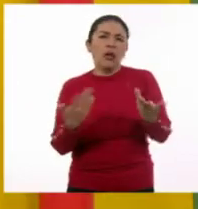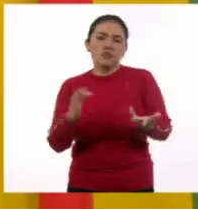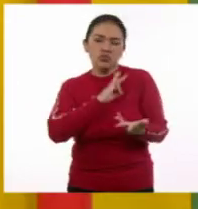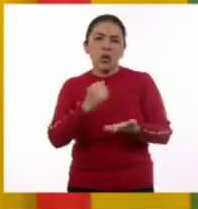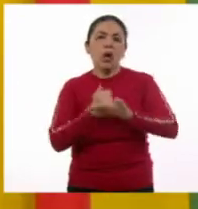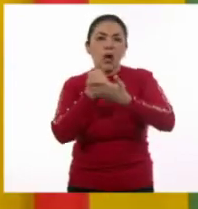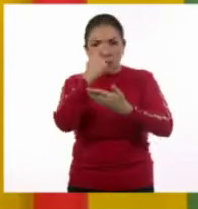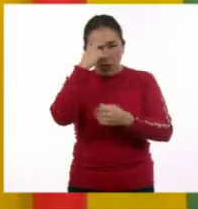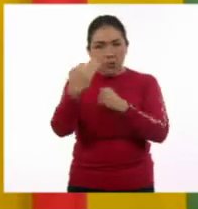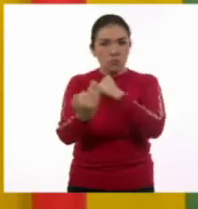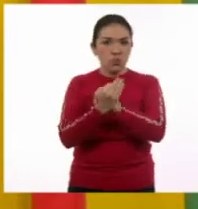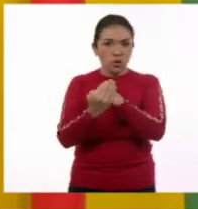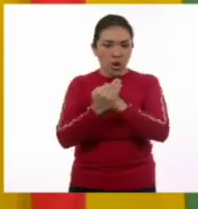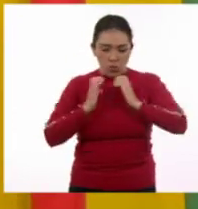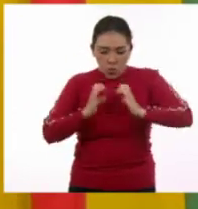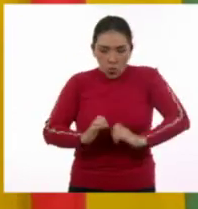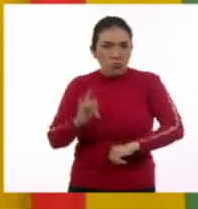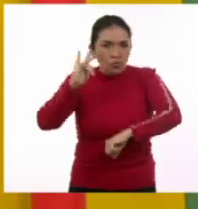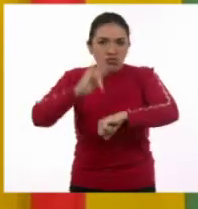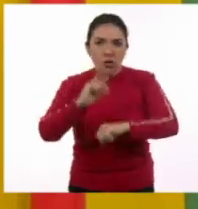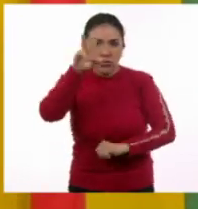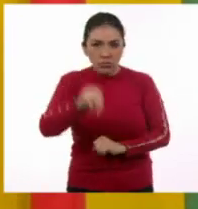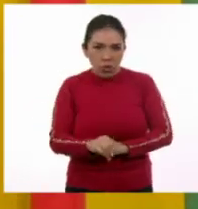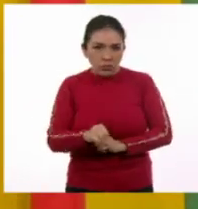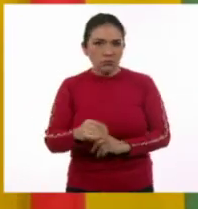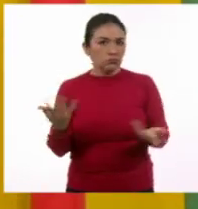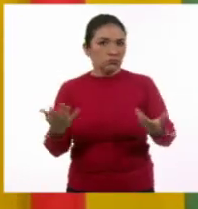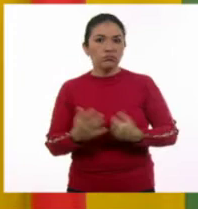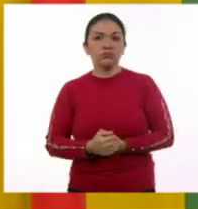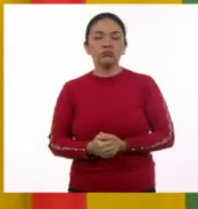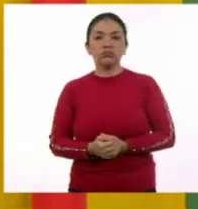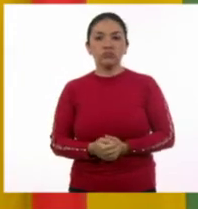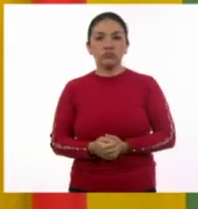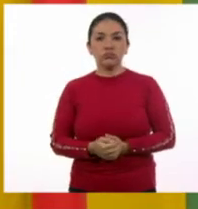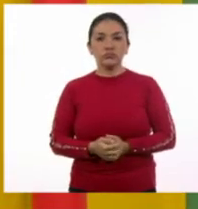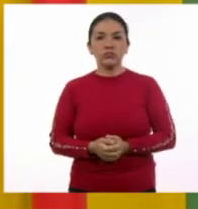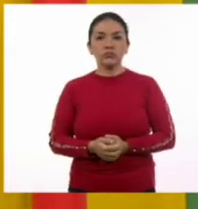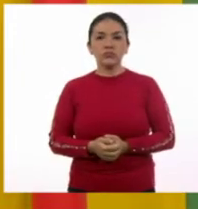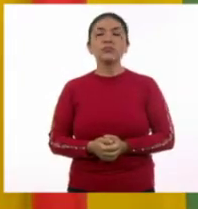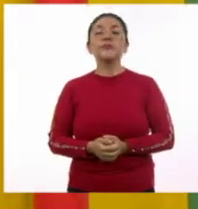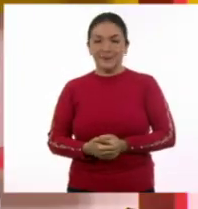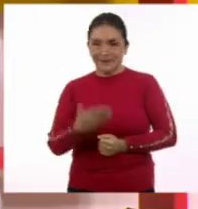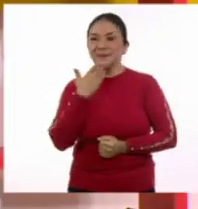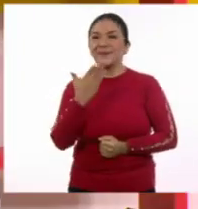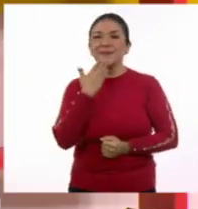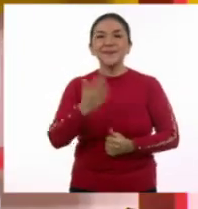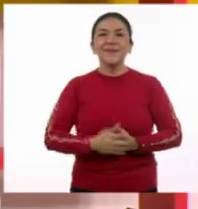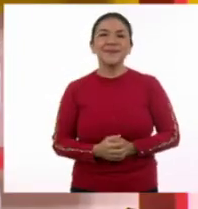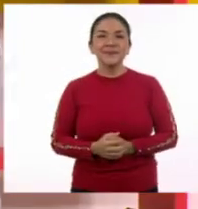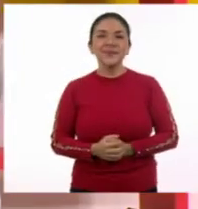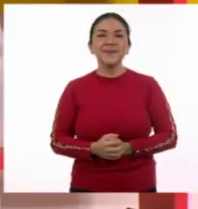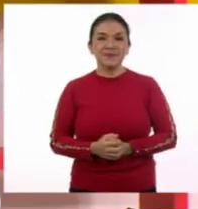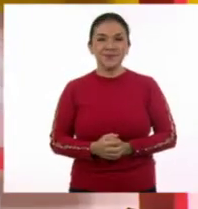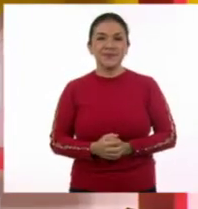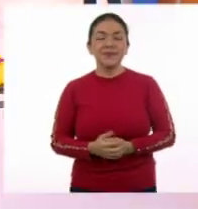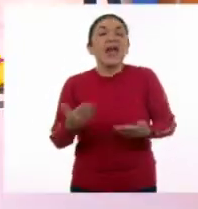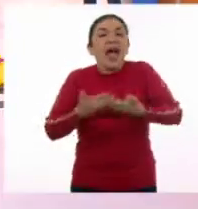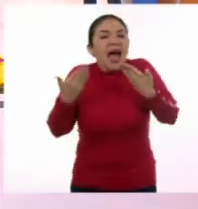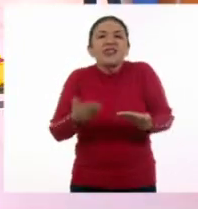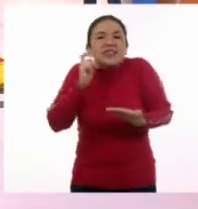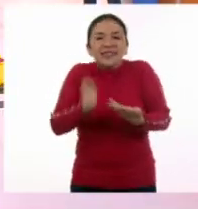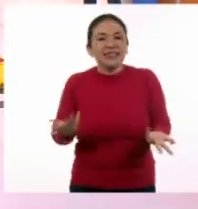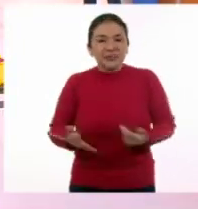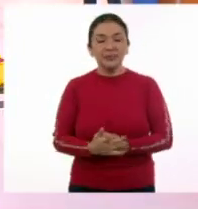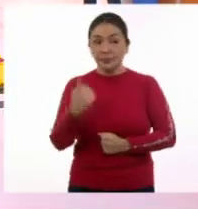cualquier otra sustancia que esté puesta que nuestro cuerpo muy bien tuvimos bueno